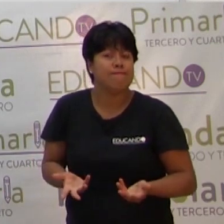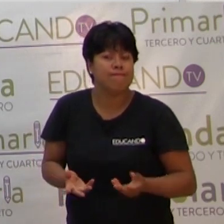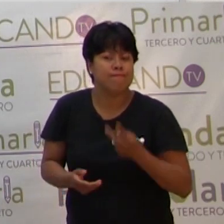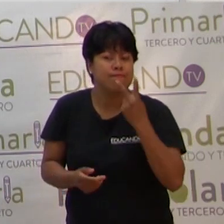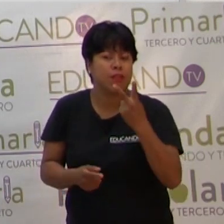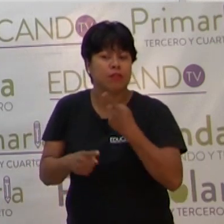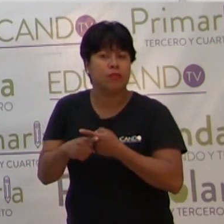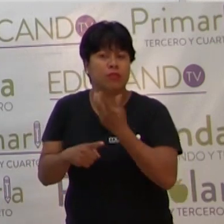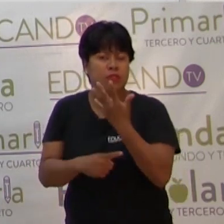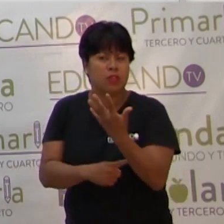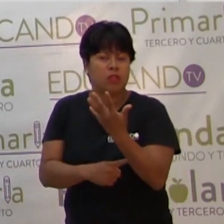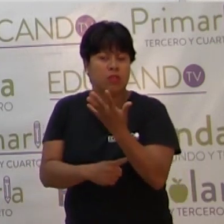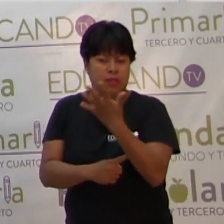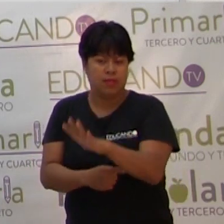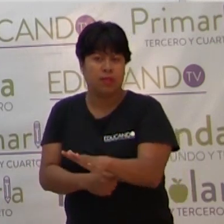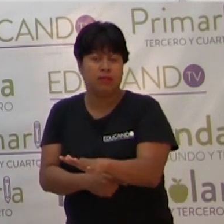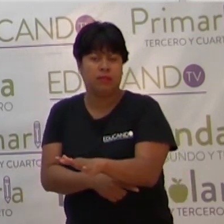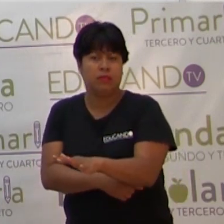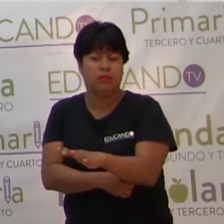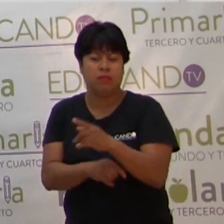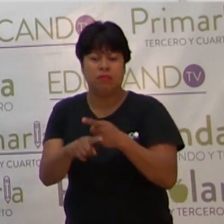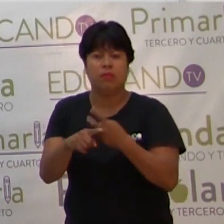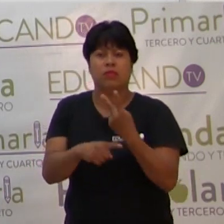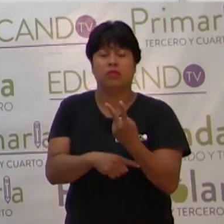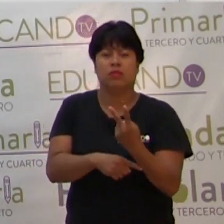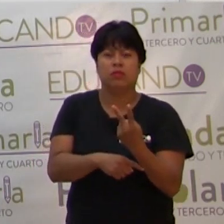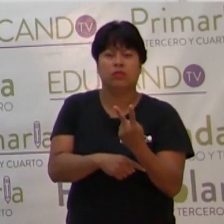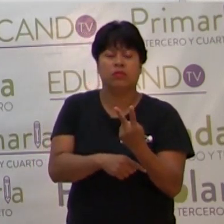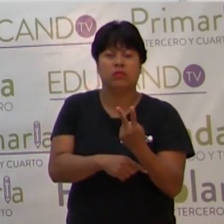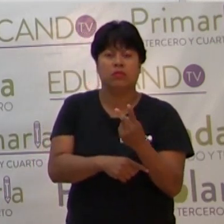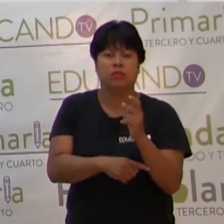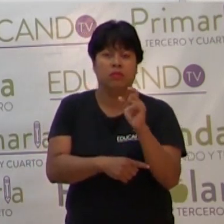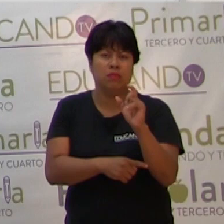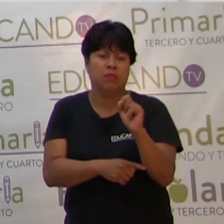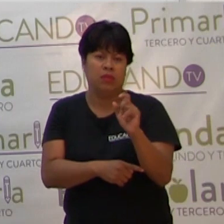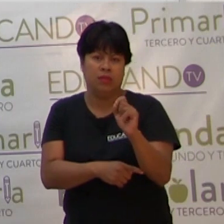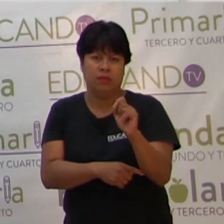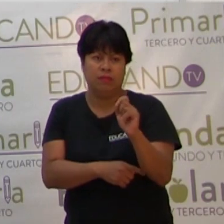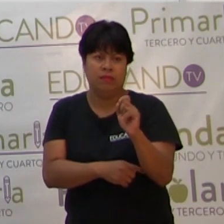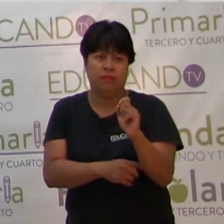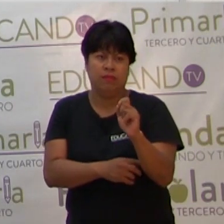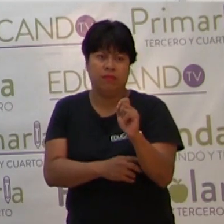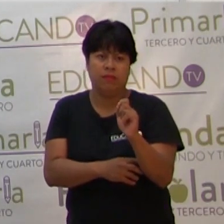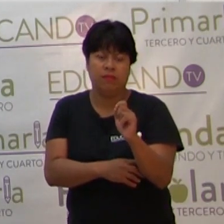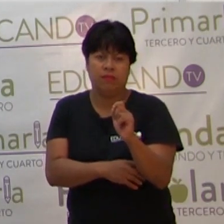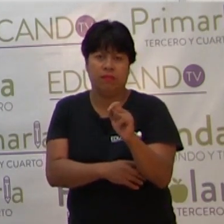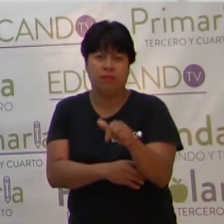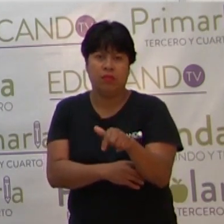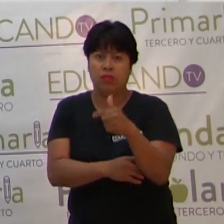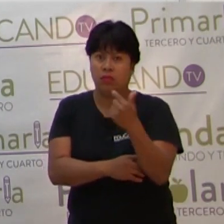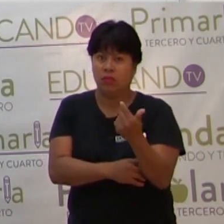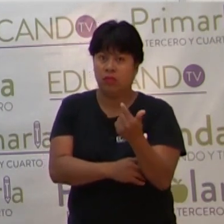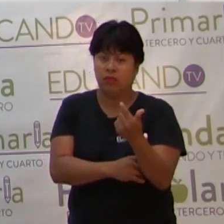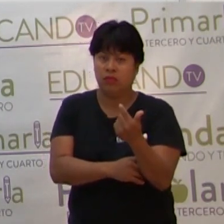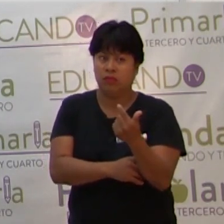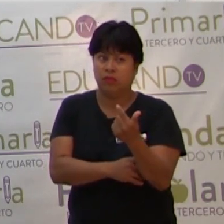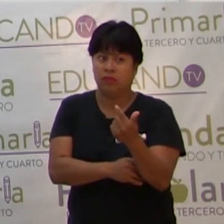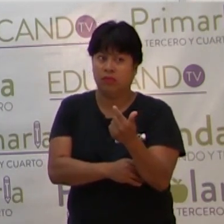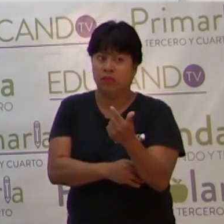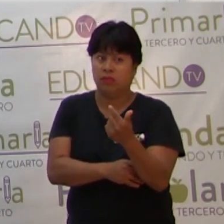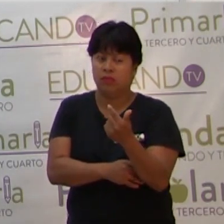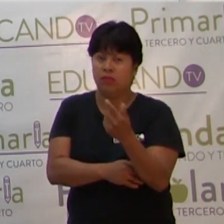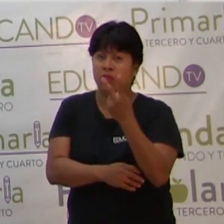2 por 5 son 10, más 2 serían 12.